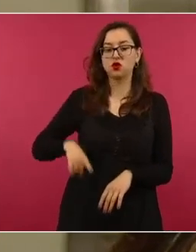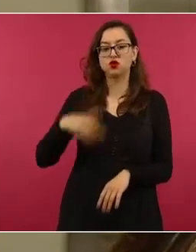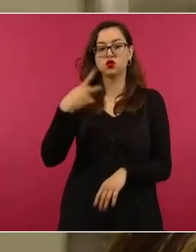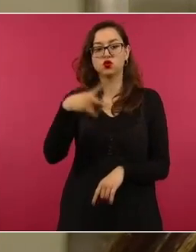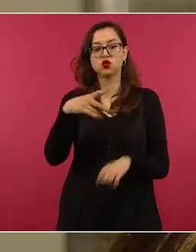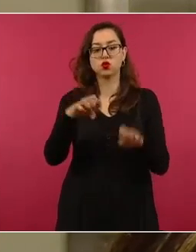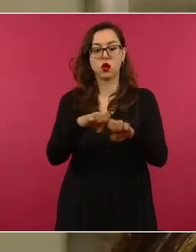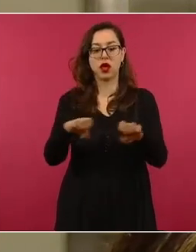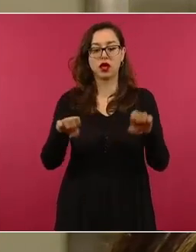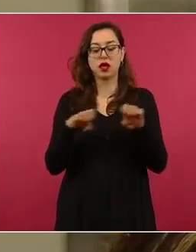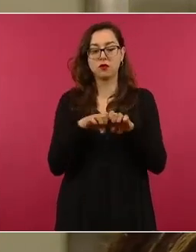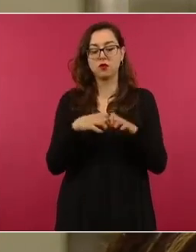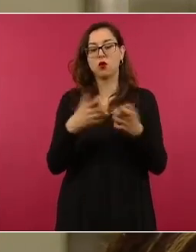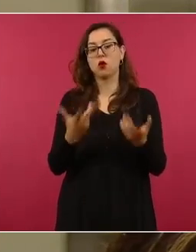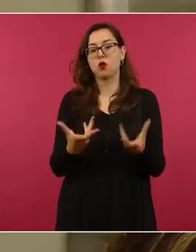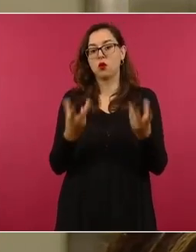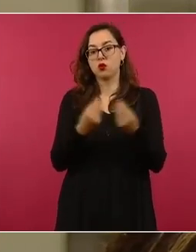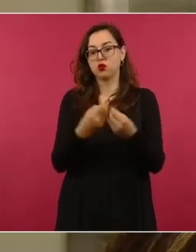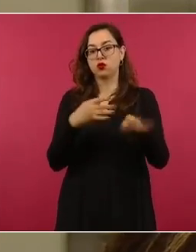de